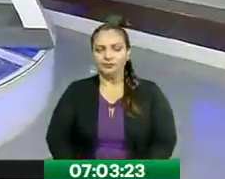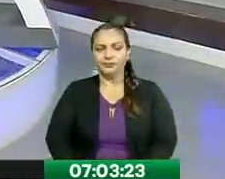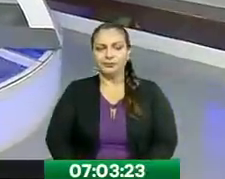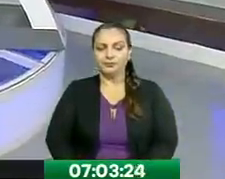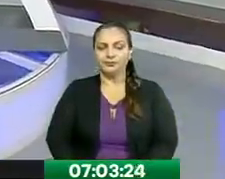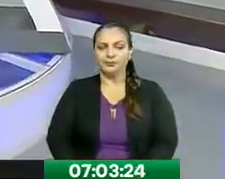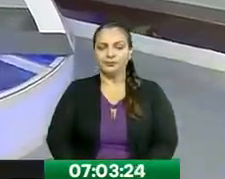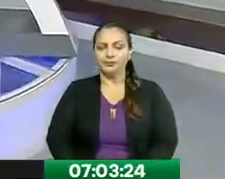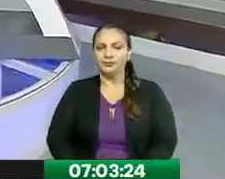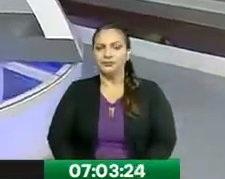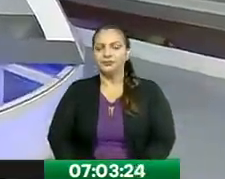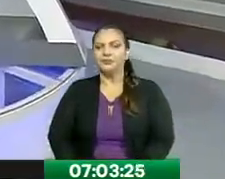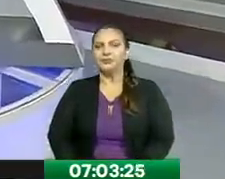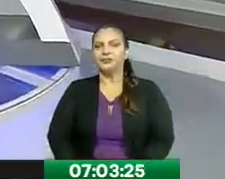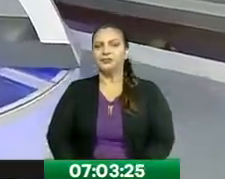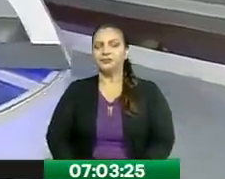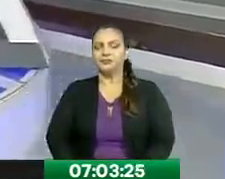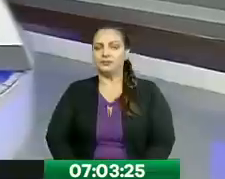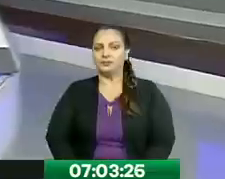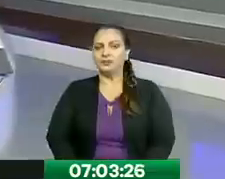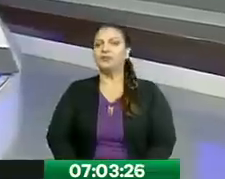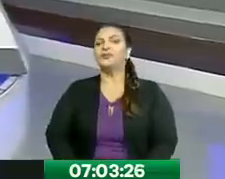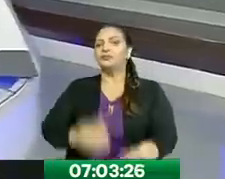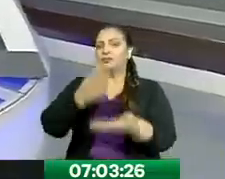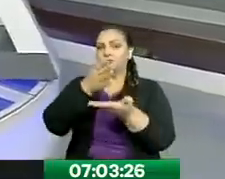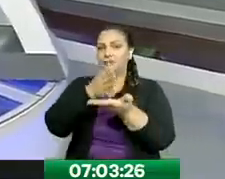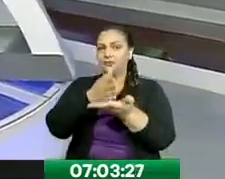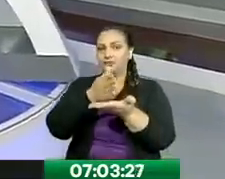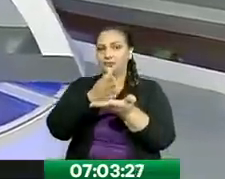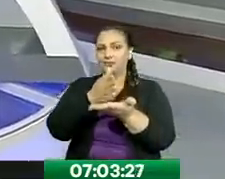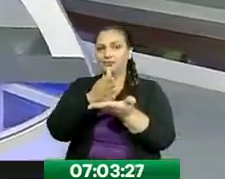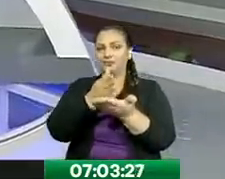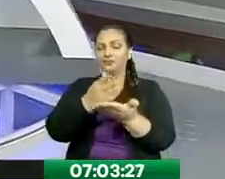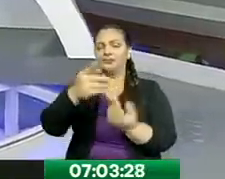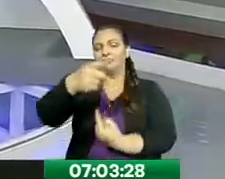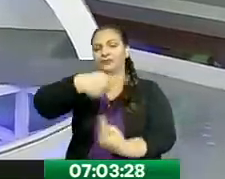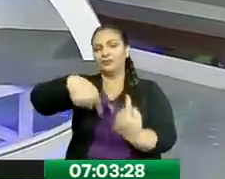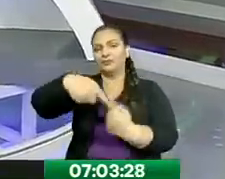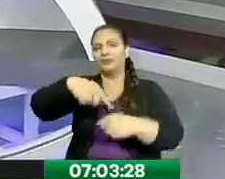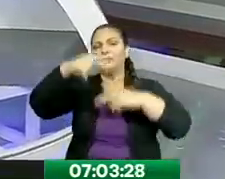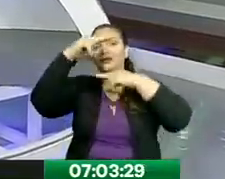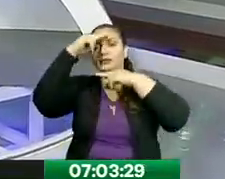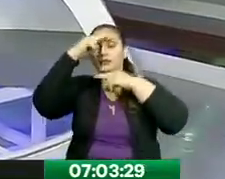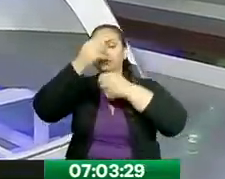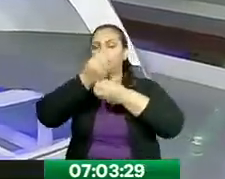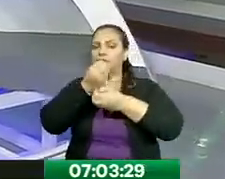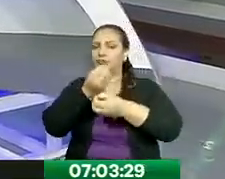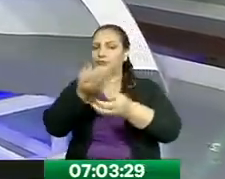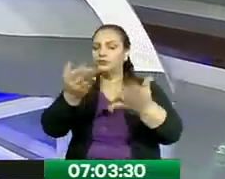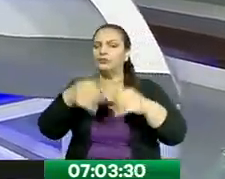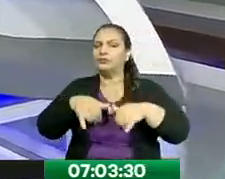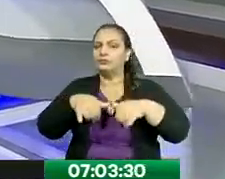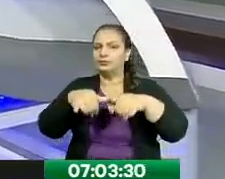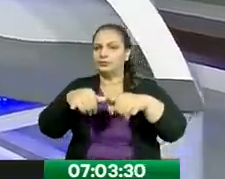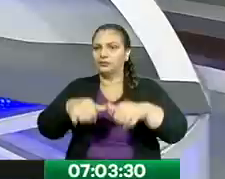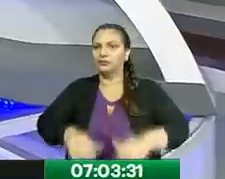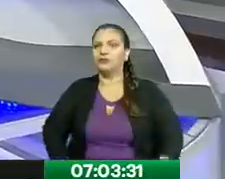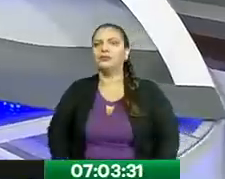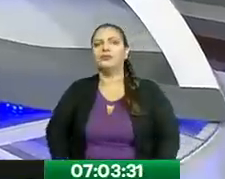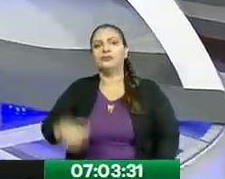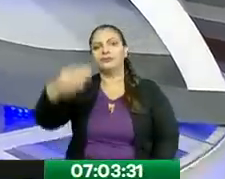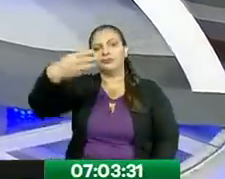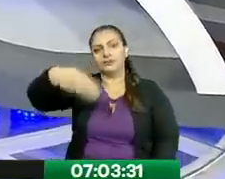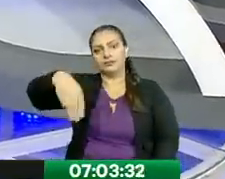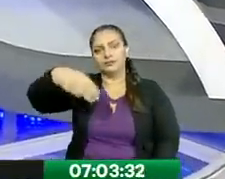queridos amables televidentes es momento de ir a una breve pausa claro que sí ya regresamos con más de este día miércoles que parece viernes y el